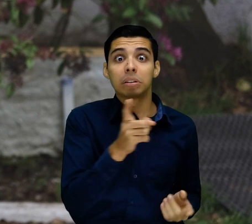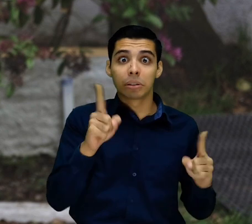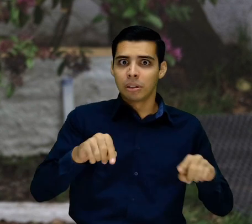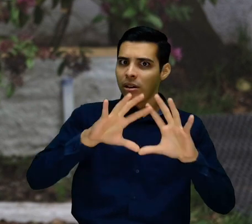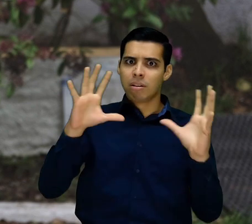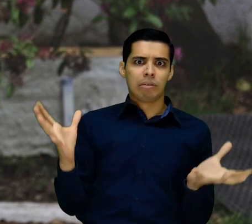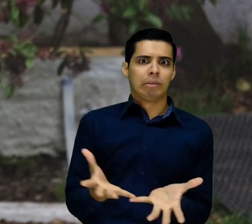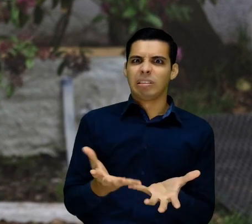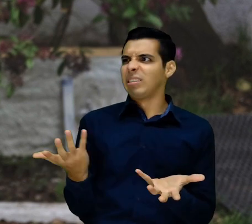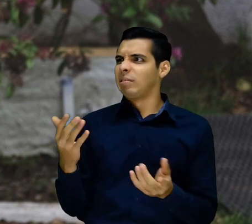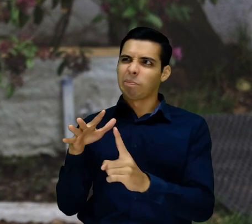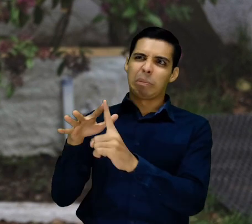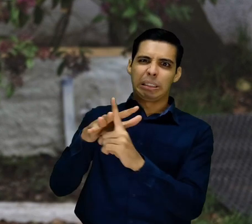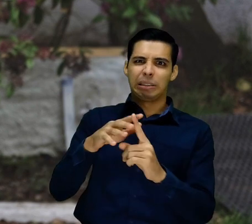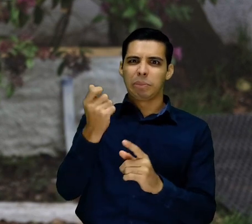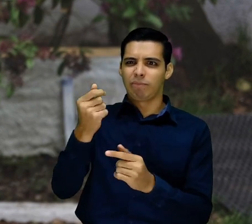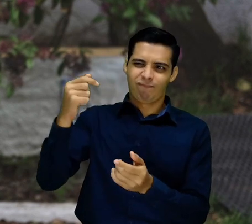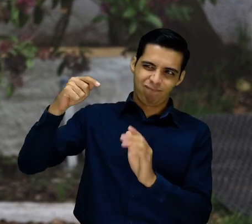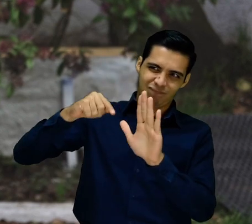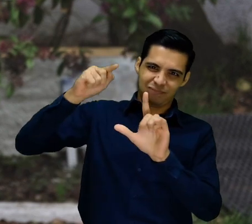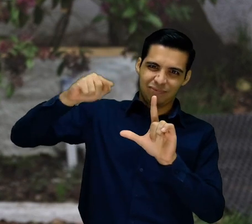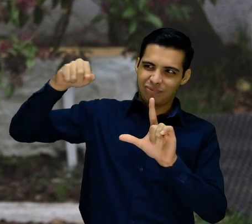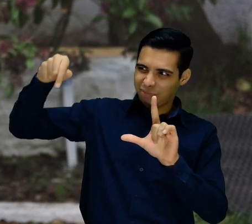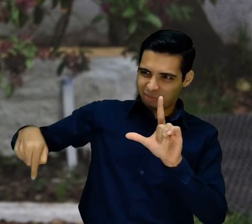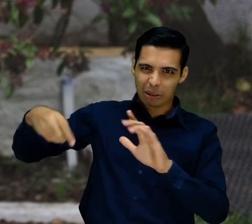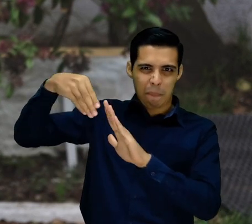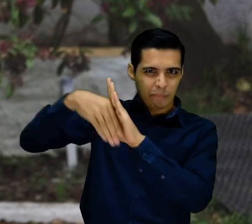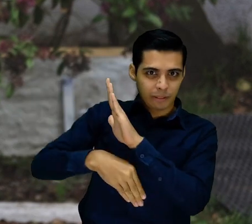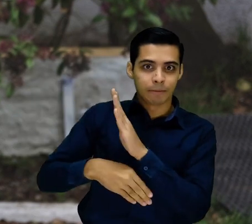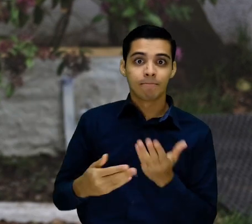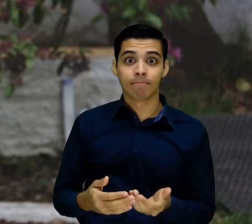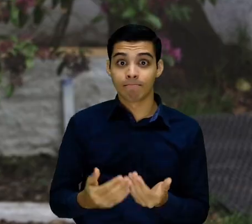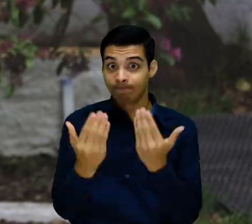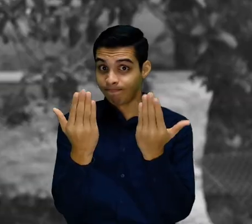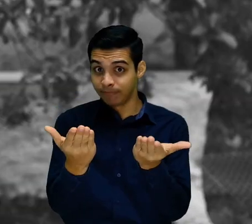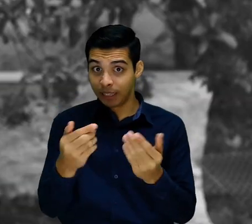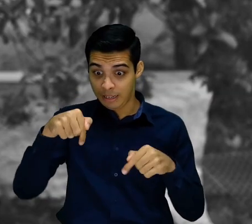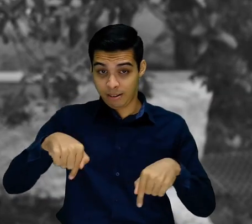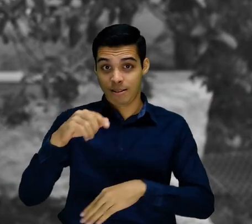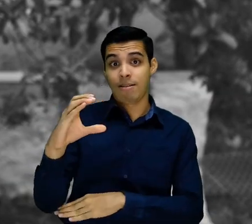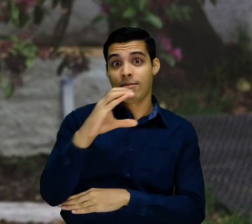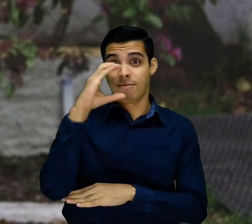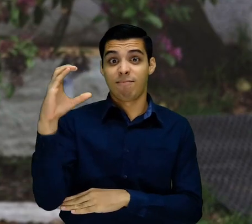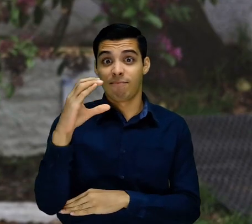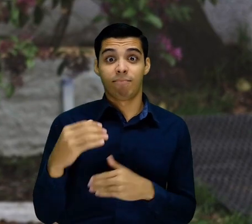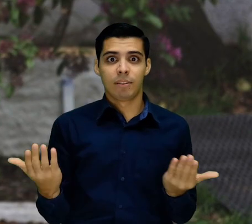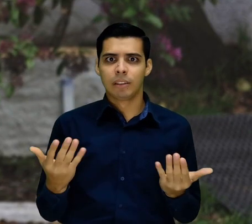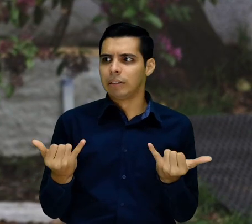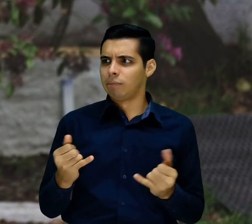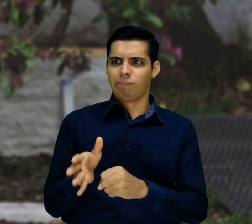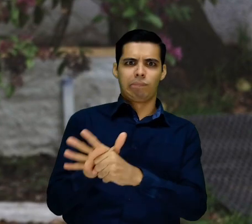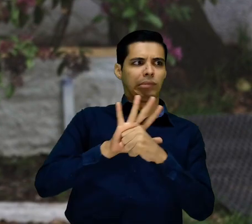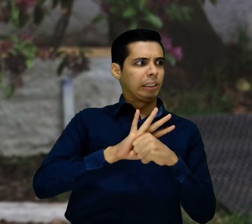a nivel mundial estaba prácticamente detenida. Uno de estos casos lo tenemos muy cerquita, más de lo que pensamos, nuestro